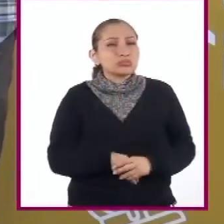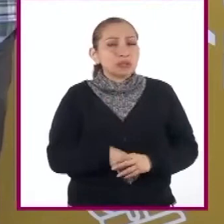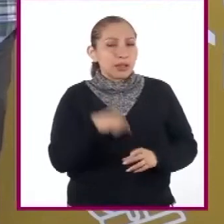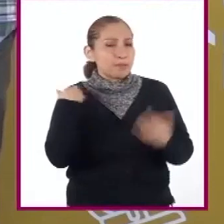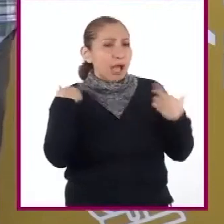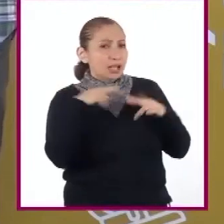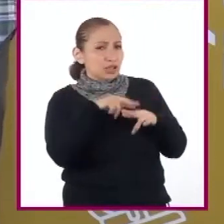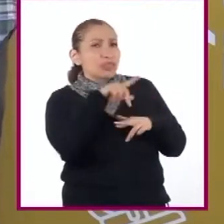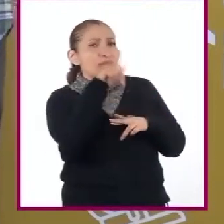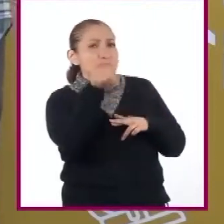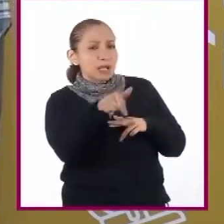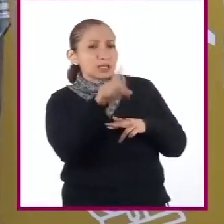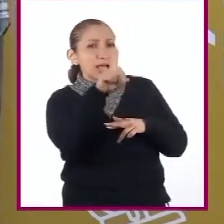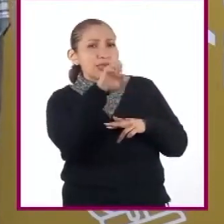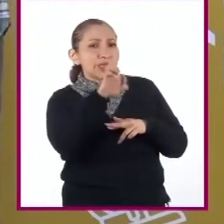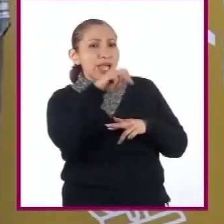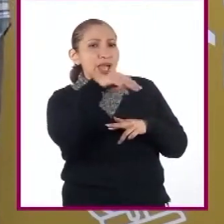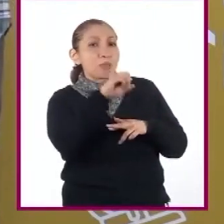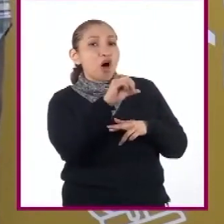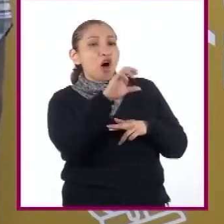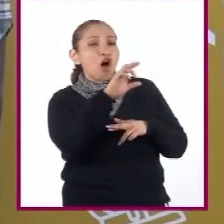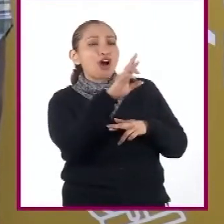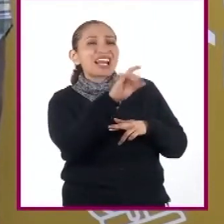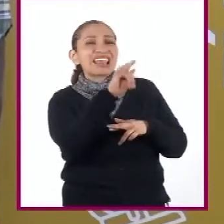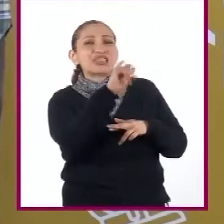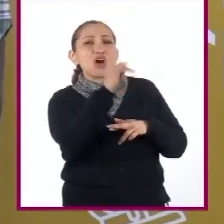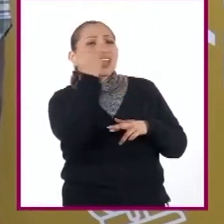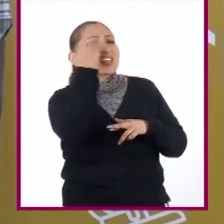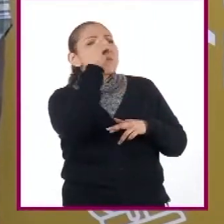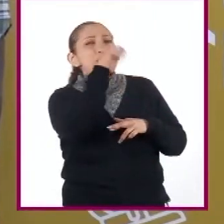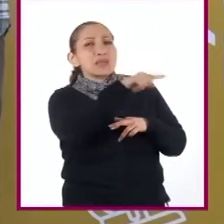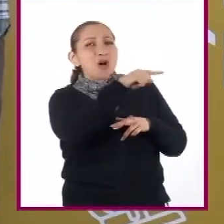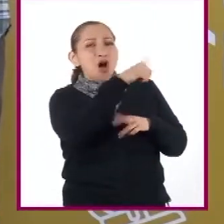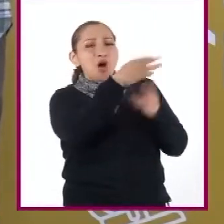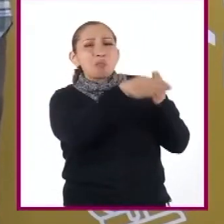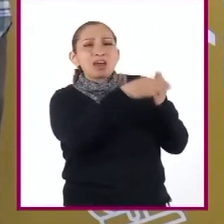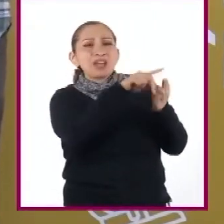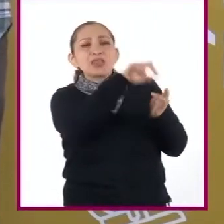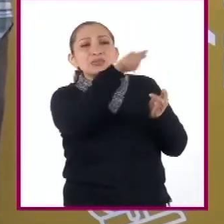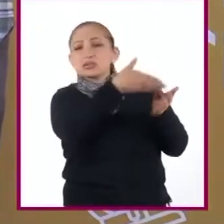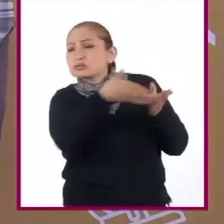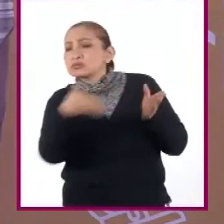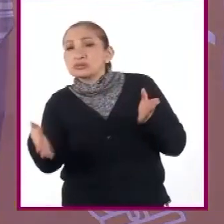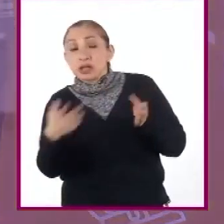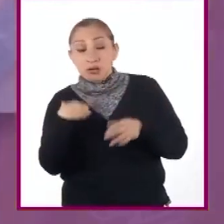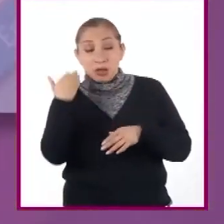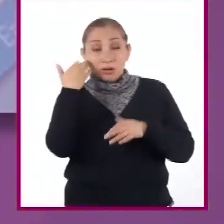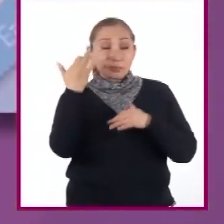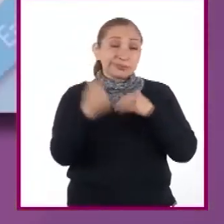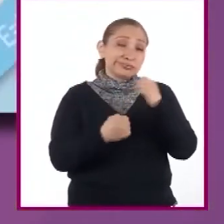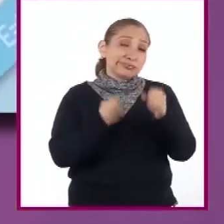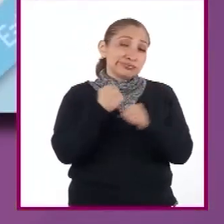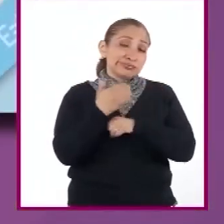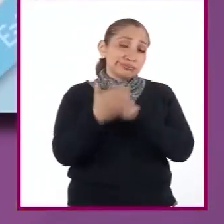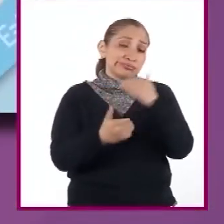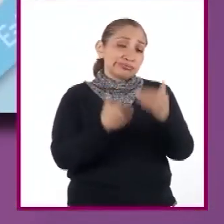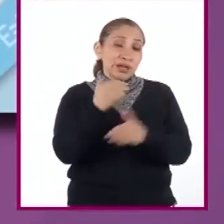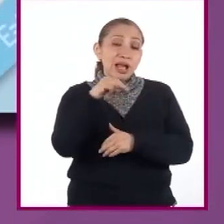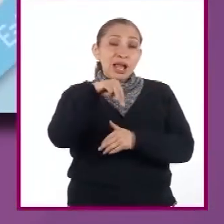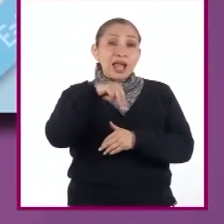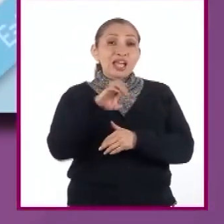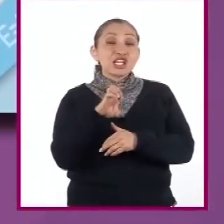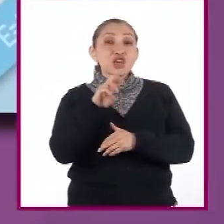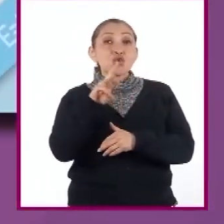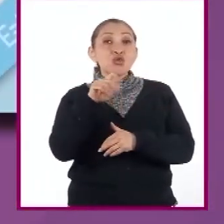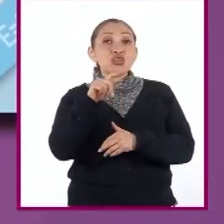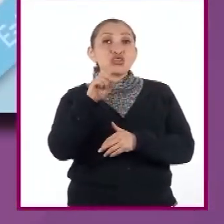Profesor, y después de Demócrito, ¿qué pasó con esas ideas sobre la materia? Al pasar tanto tiempo, Newton retomó